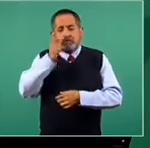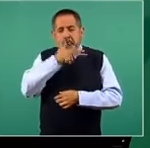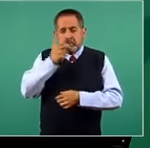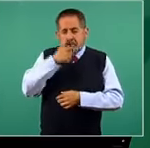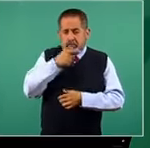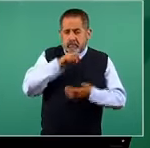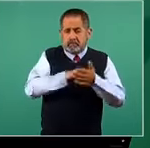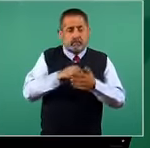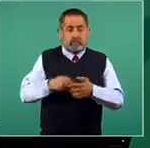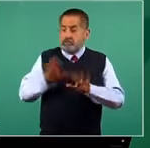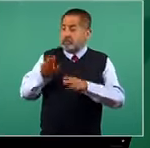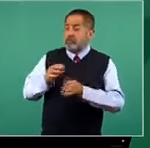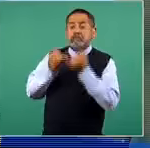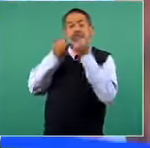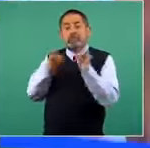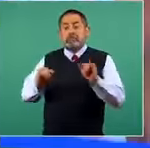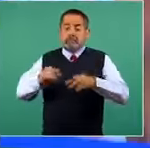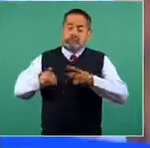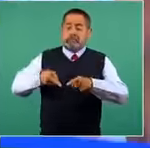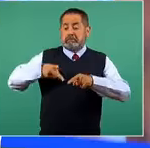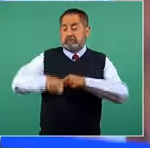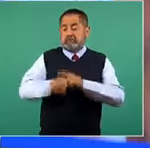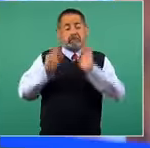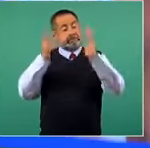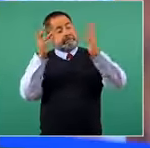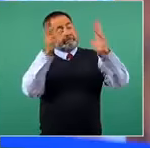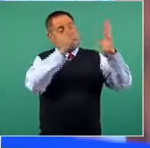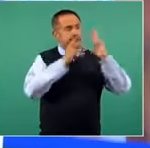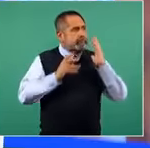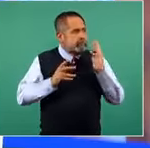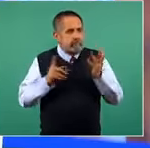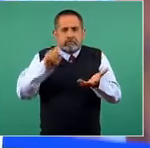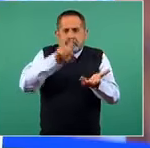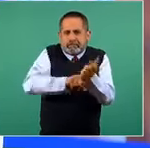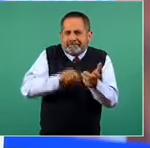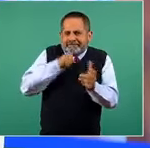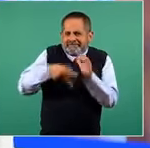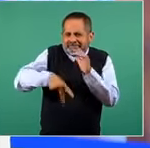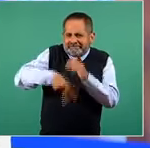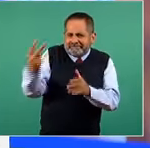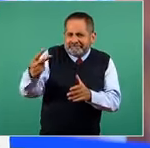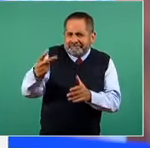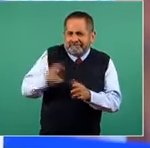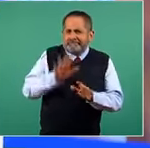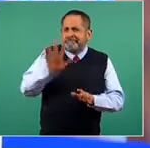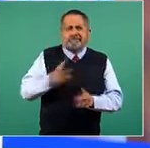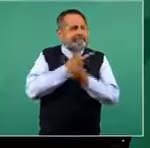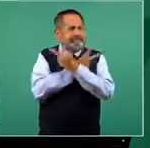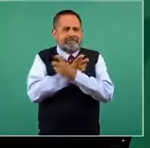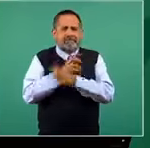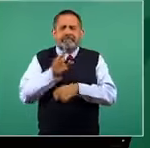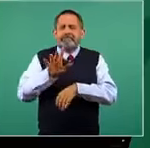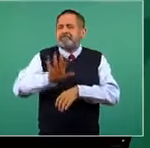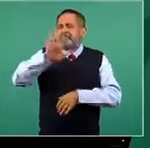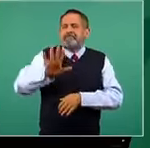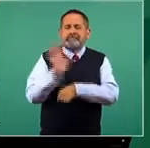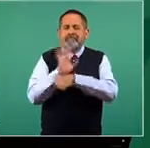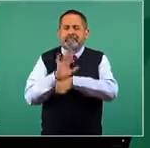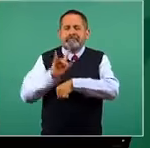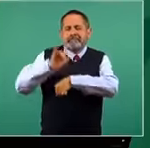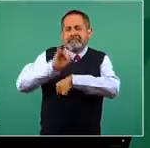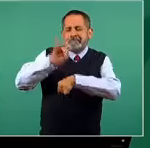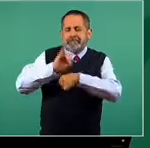se inauguró, se cortó el listoncito, hubo aplausos, y era la pura fachada, como si fuera la escenografía de una obra de teatro.